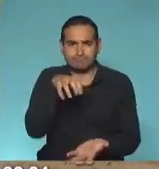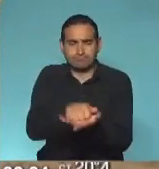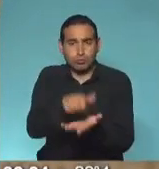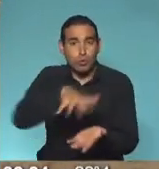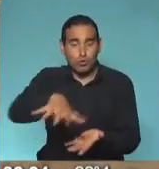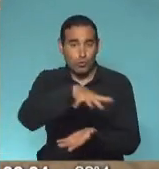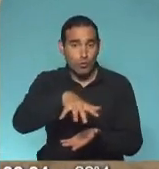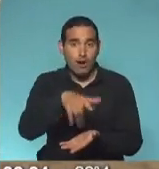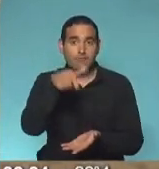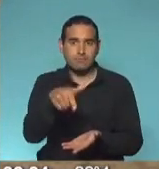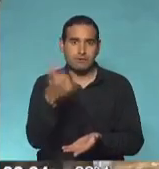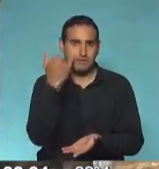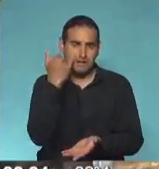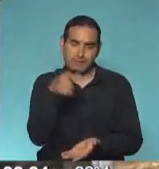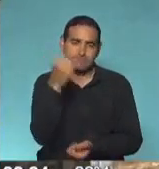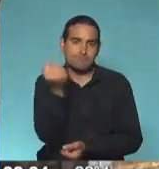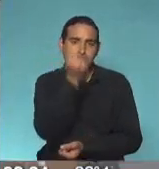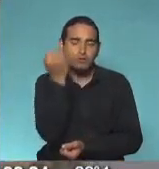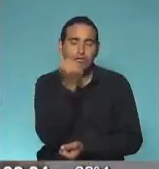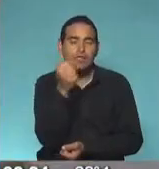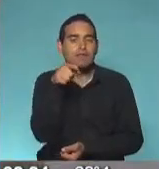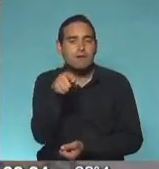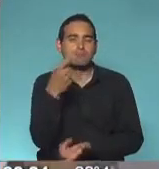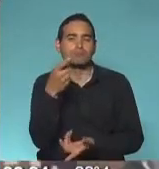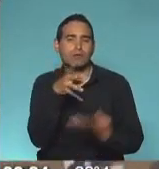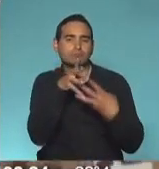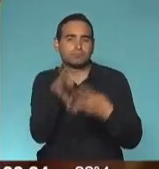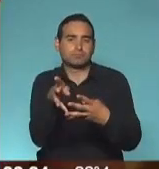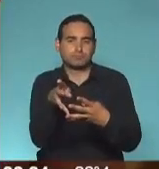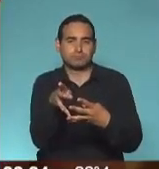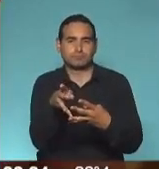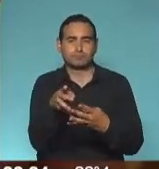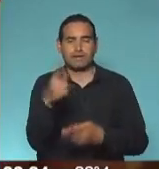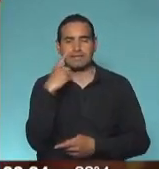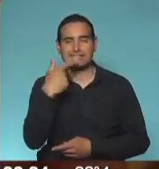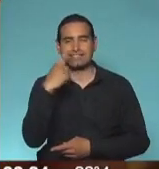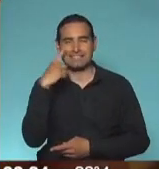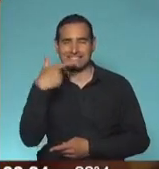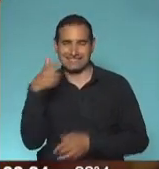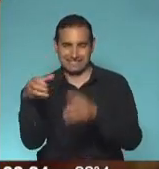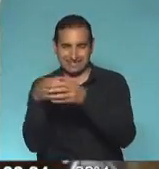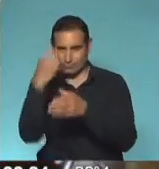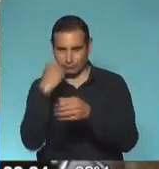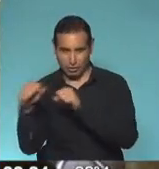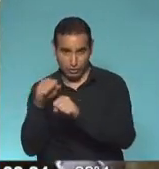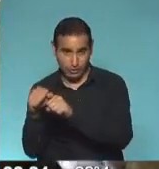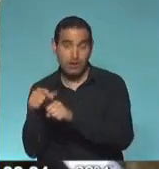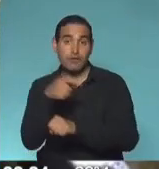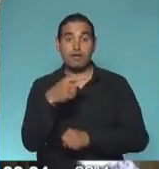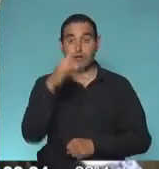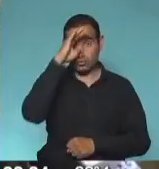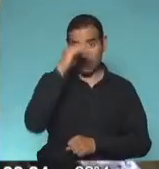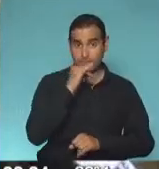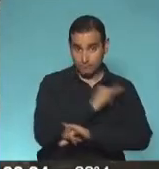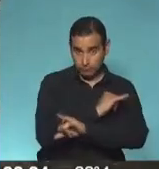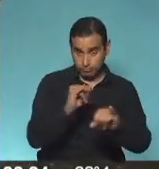esa zona y fueron fundamentales para combatir y derrotar al ISIS. La decisión de Trump coincidió con el anuncio por parte